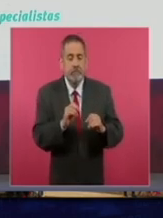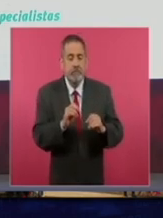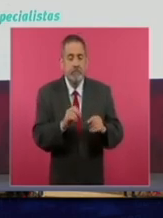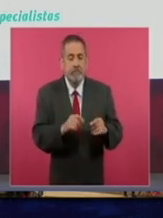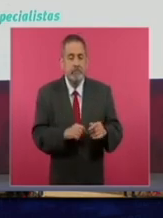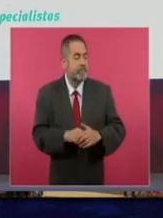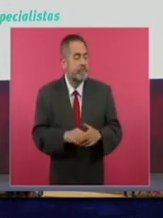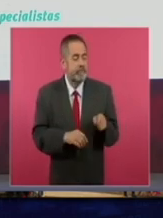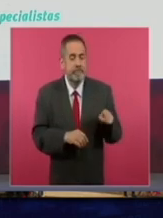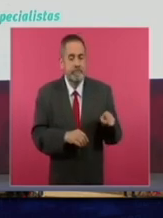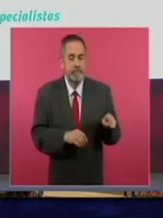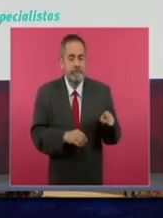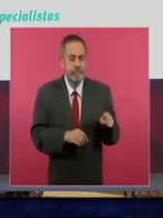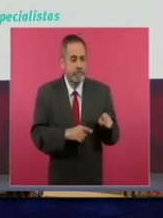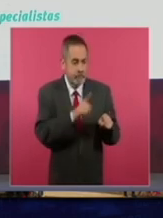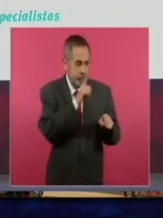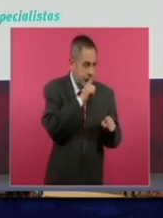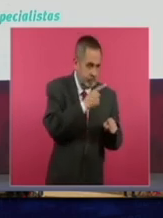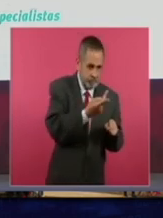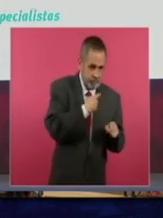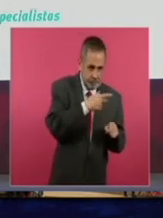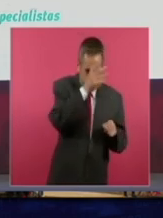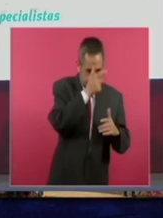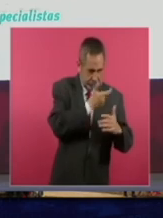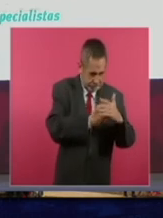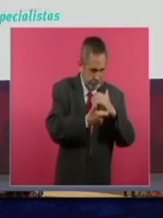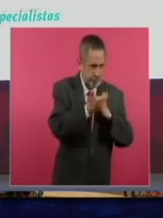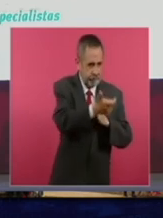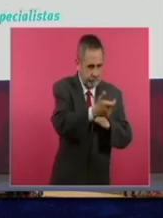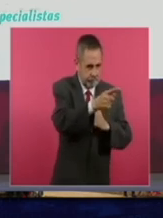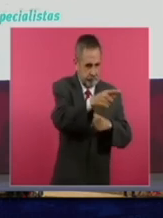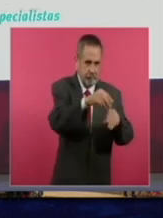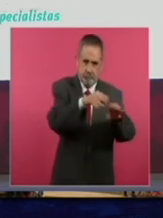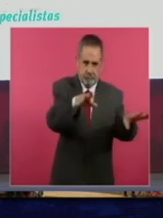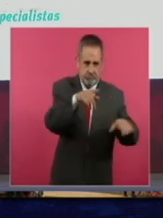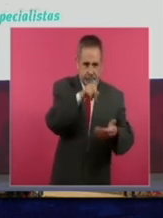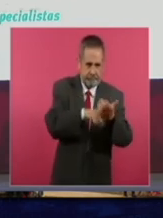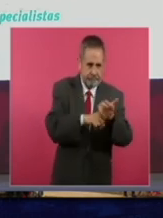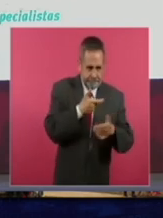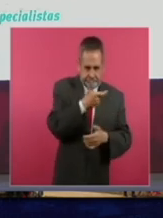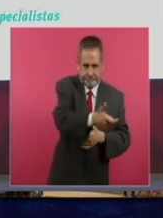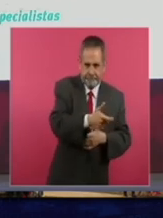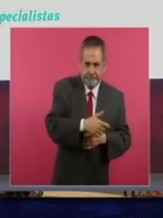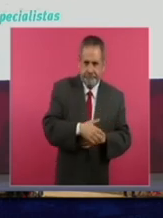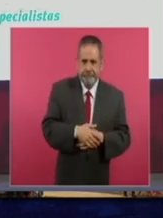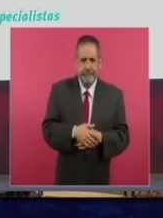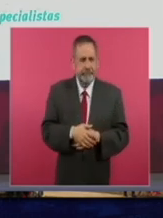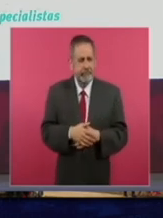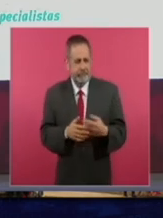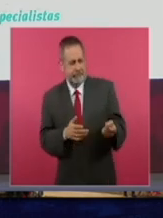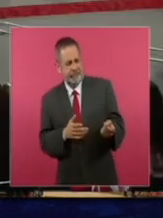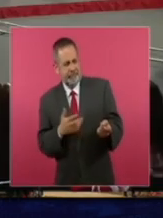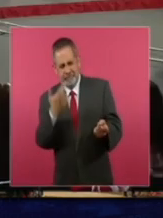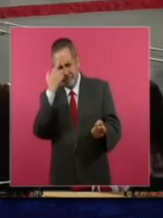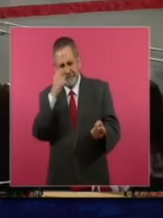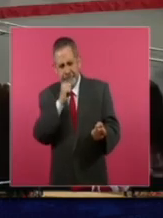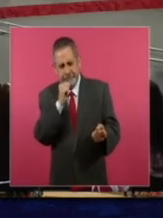llegan a acuerdos económicos, porque lo que no suena